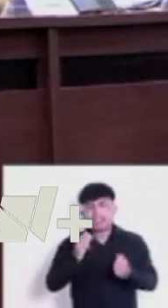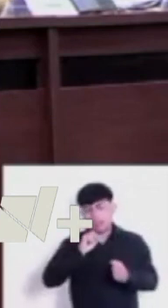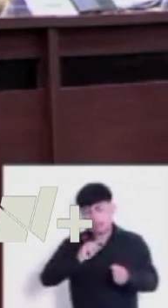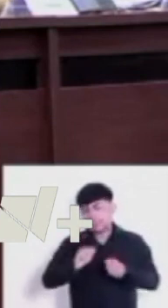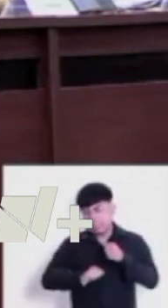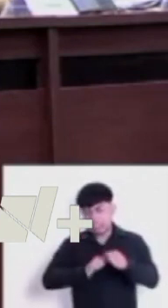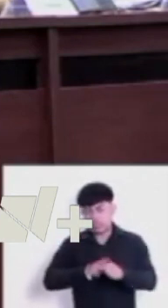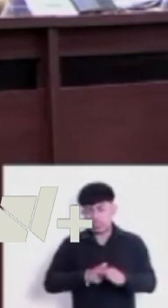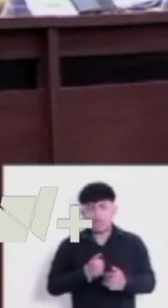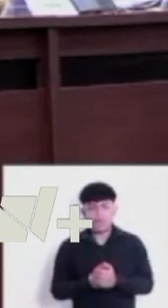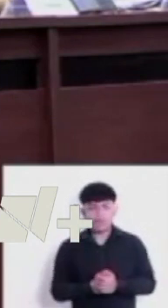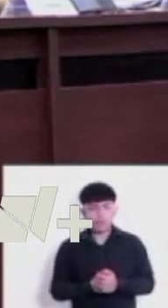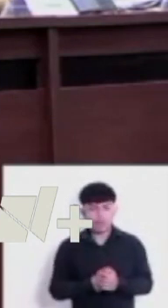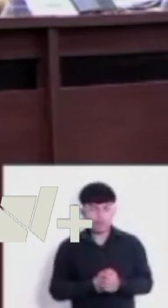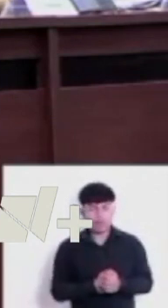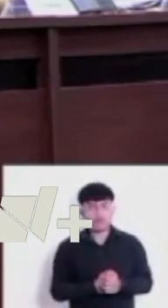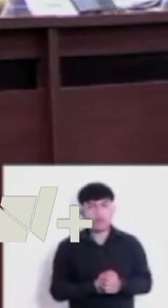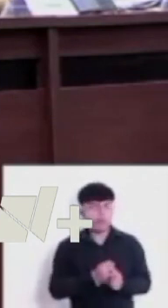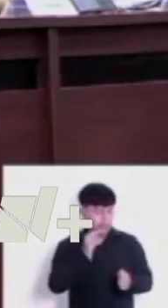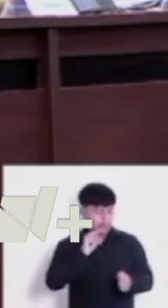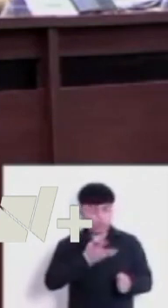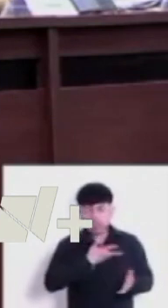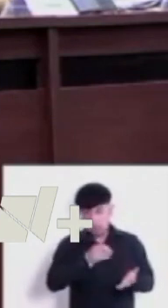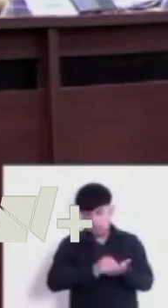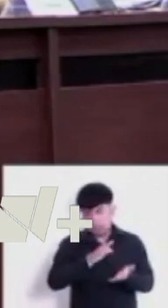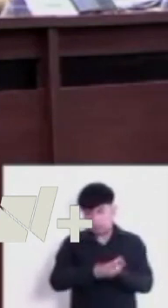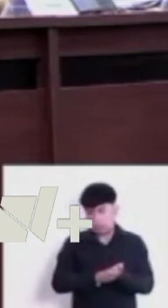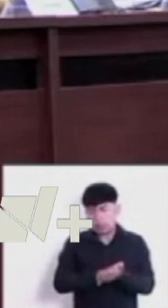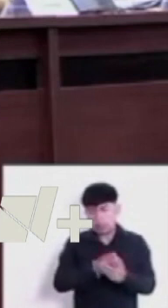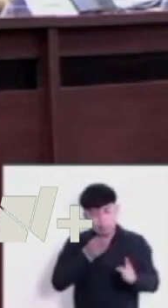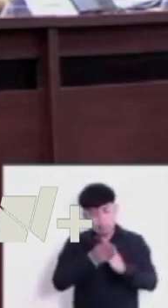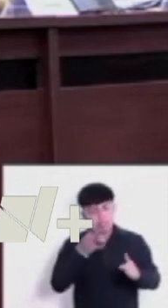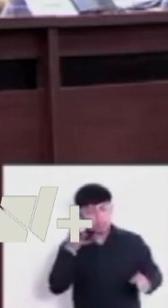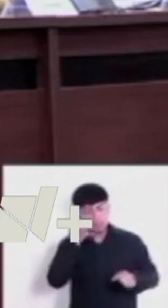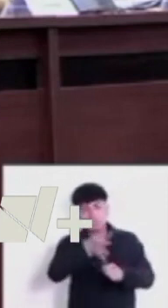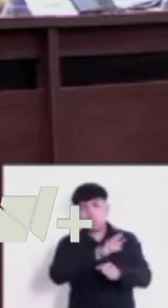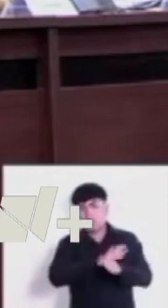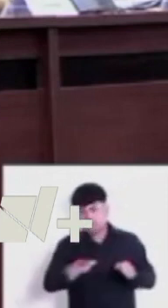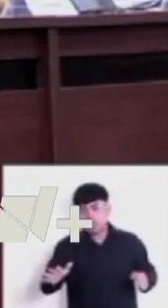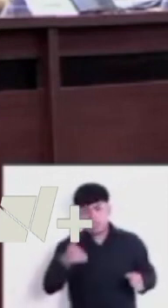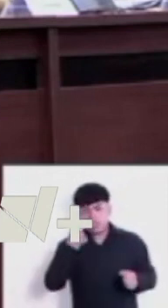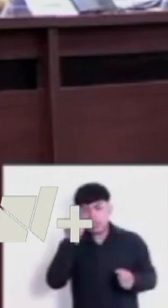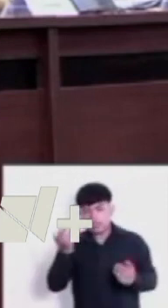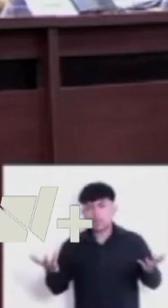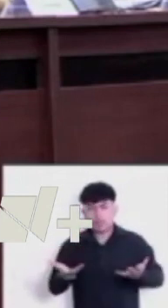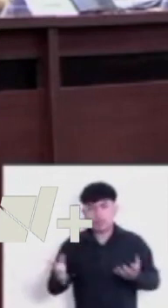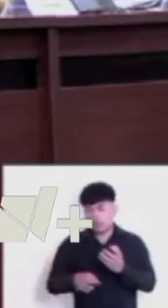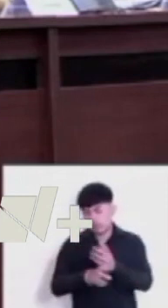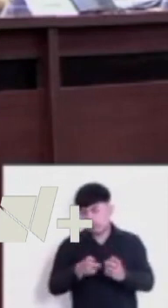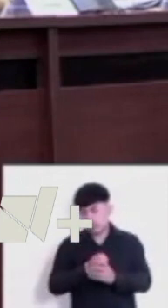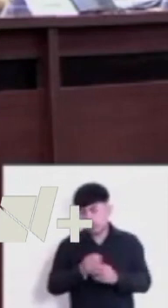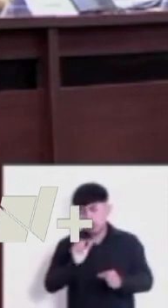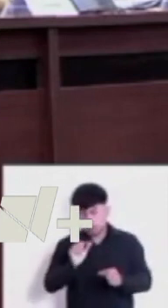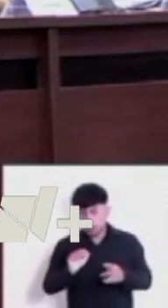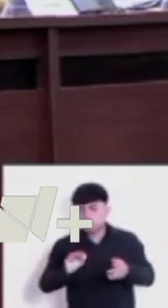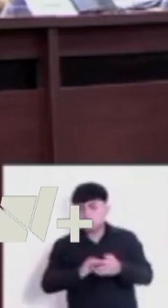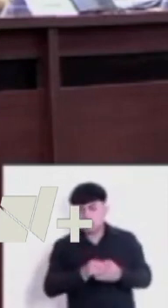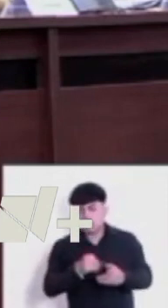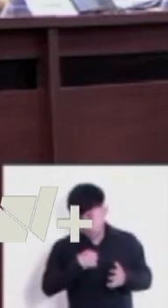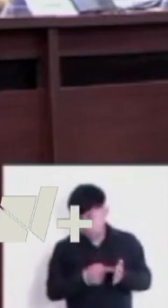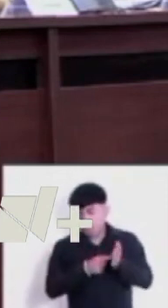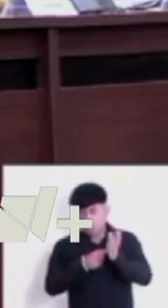parte de la glosa del primer informe de gobierno los legisladores les solicitaron emprender acciones conjuntas y